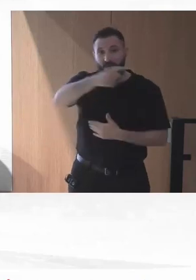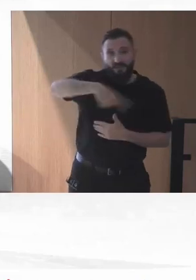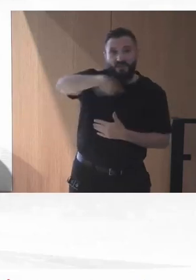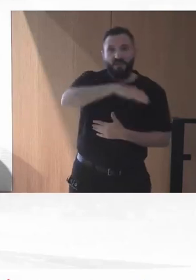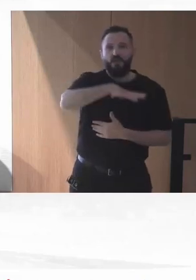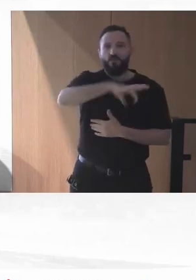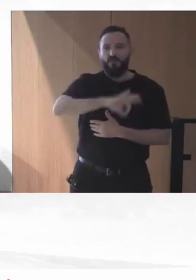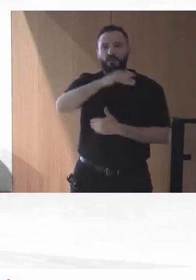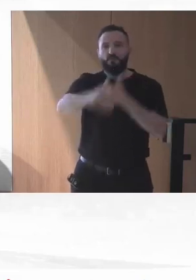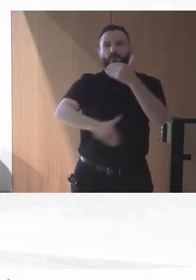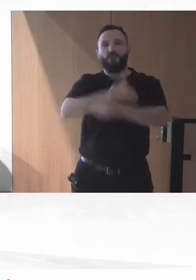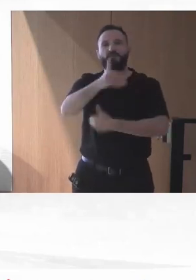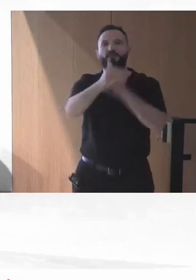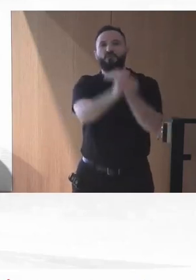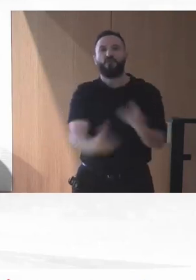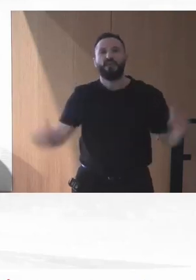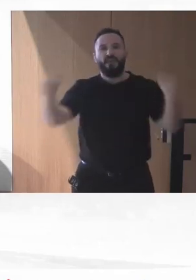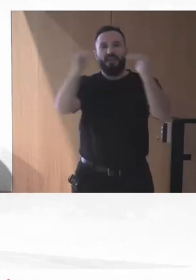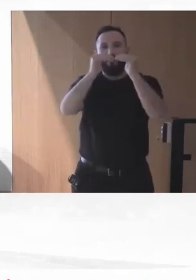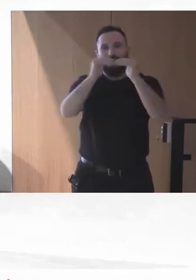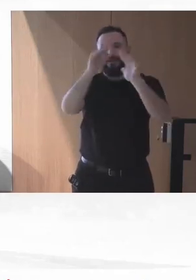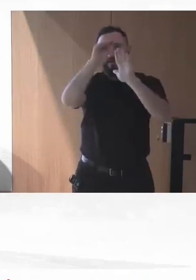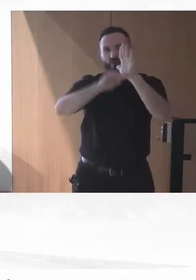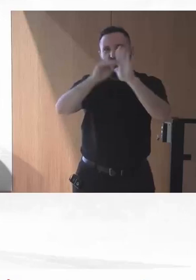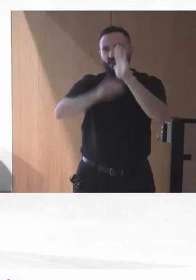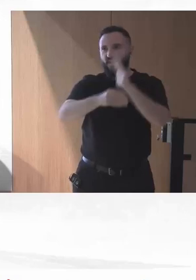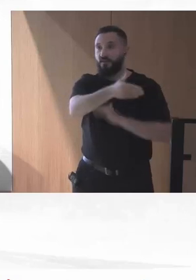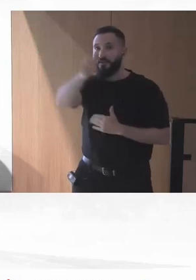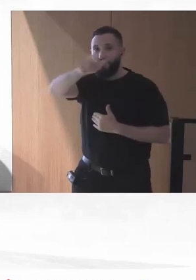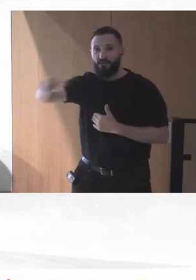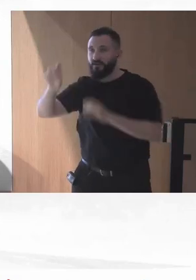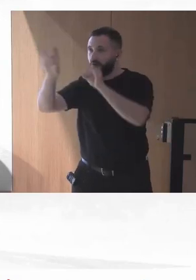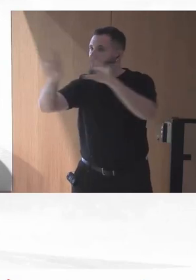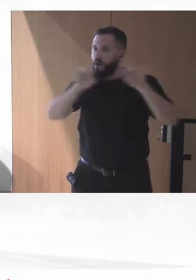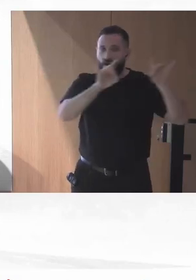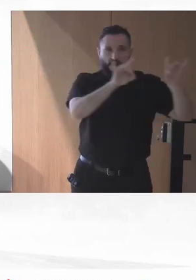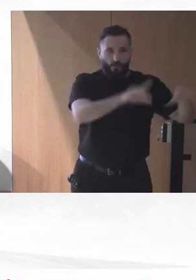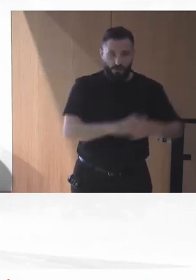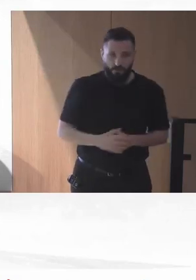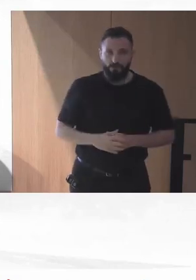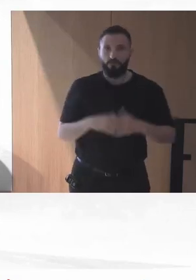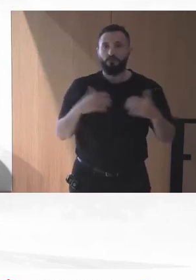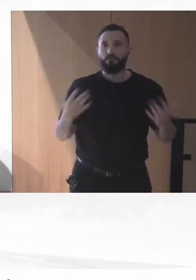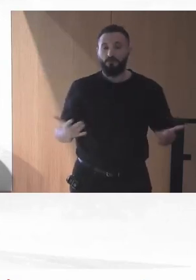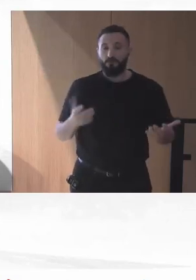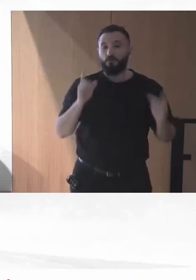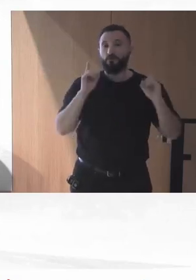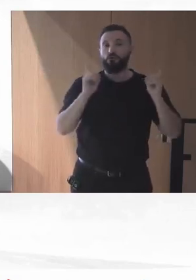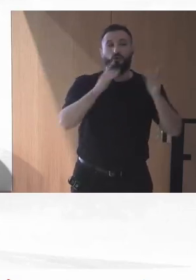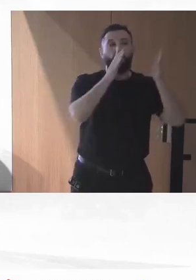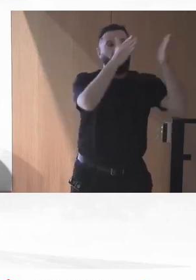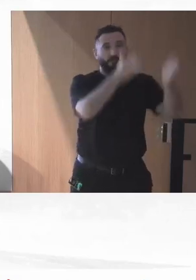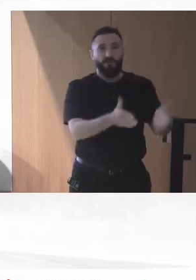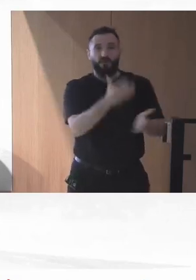por un procedimiento en igualdad que el resto de las personas. Que por el simple hecho de que una